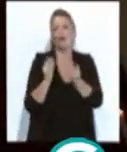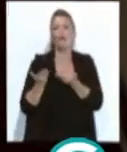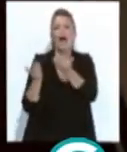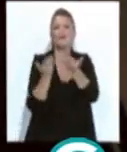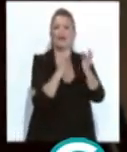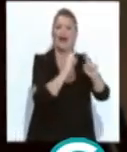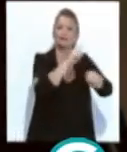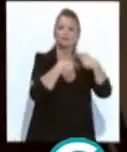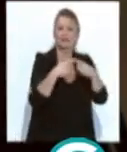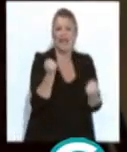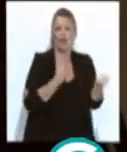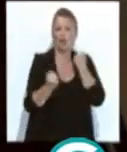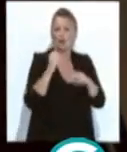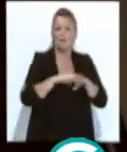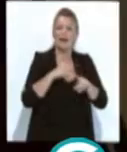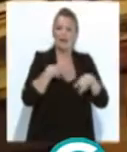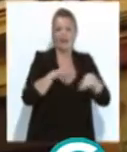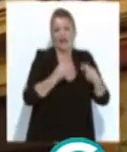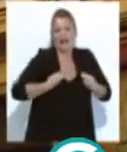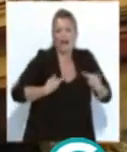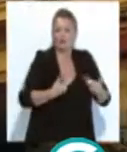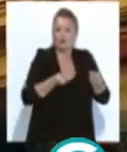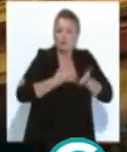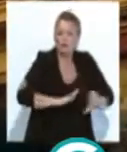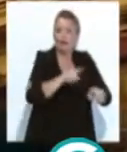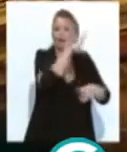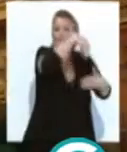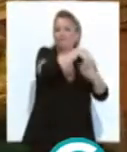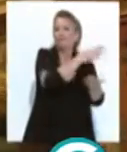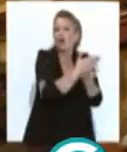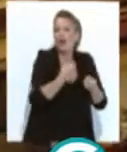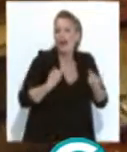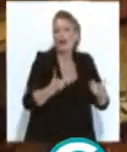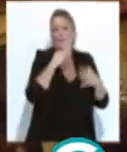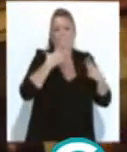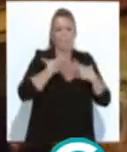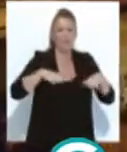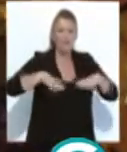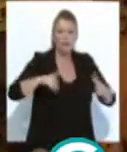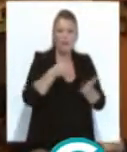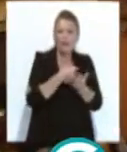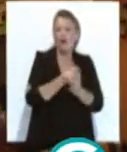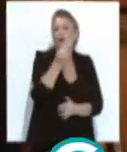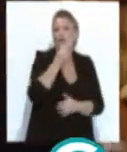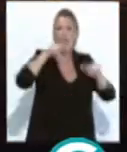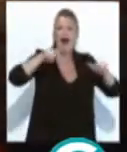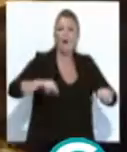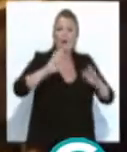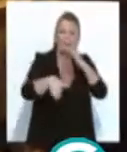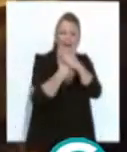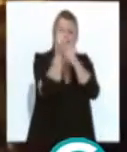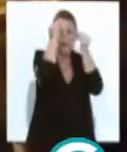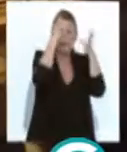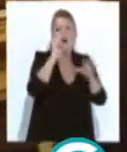económica para que sus hijos puedan hacer frente a los gastos que supone el colegio, como el pago de uniformes, comedor, aula matinal o compra